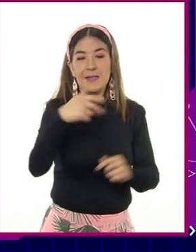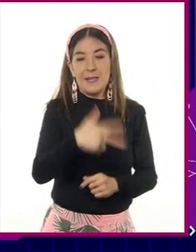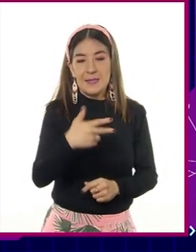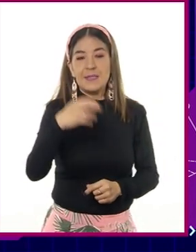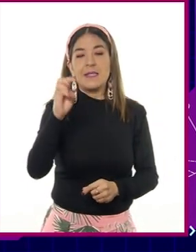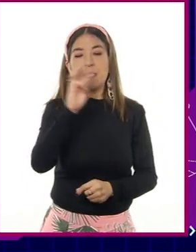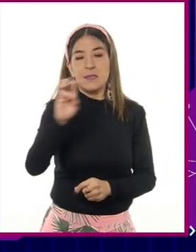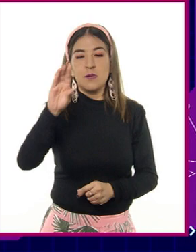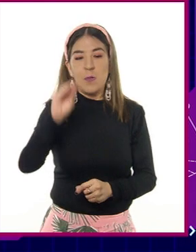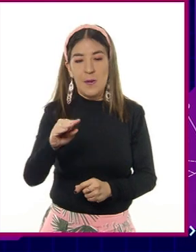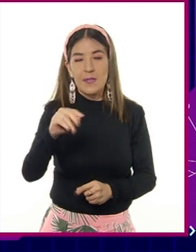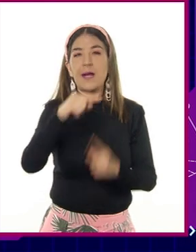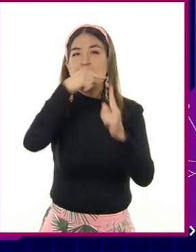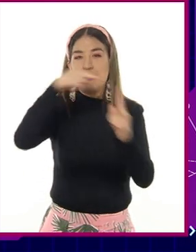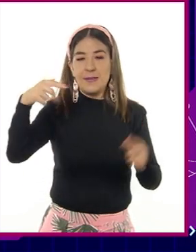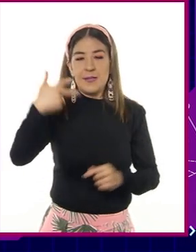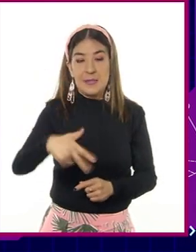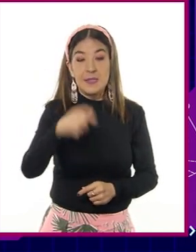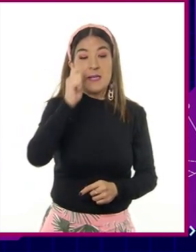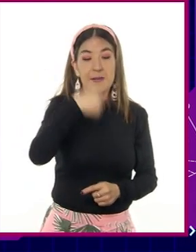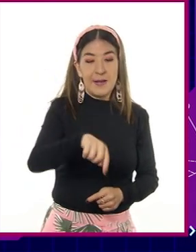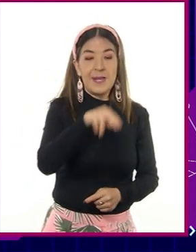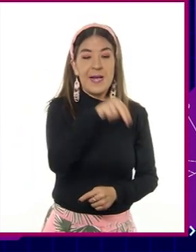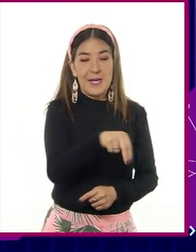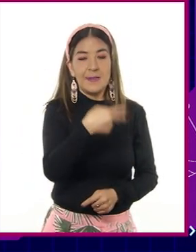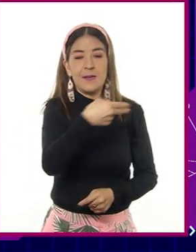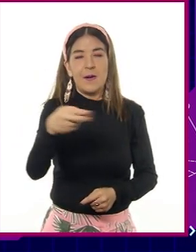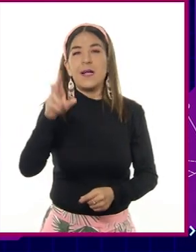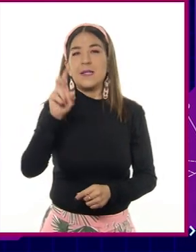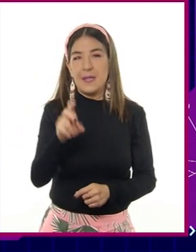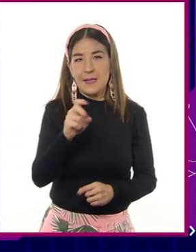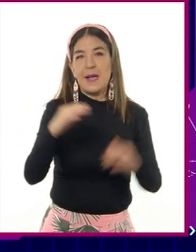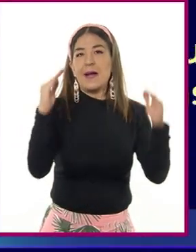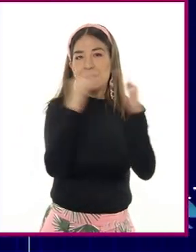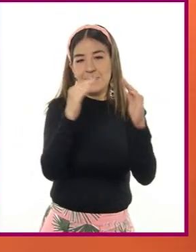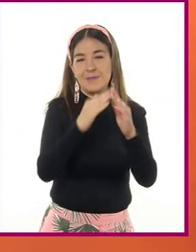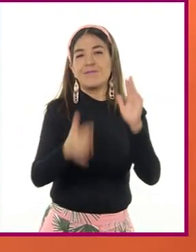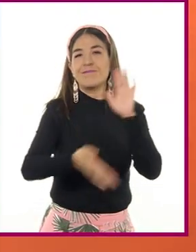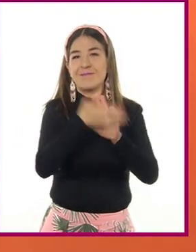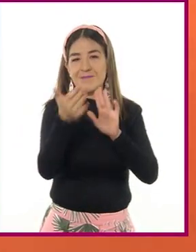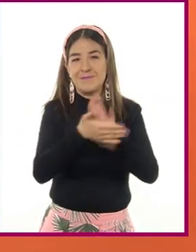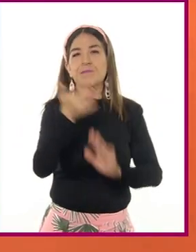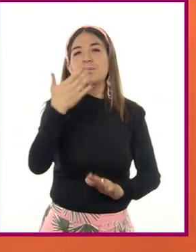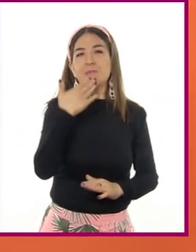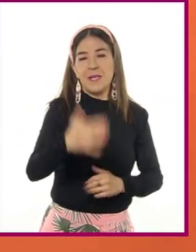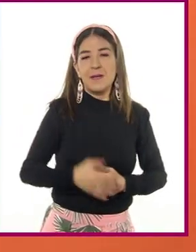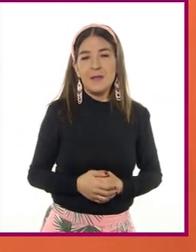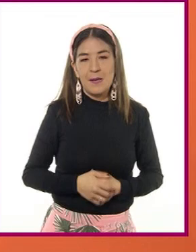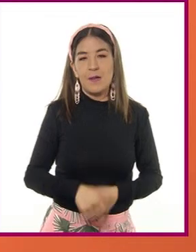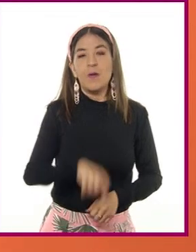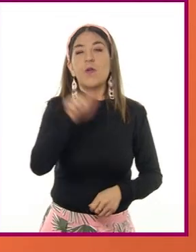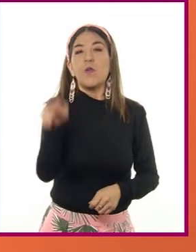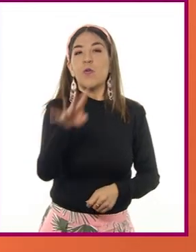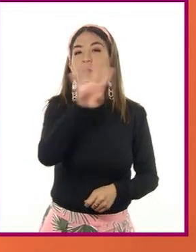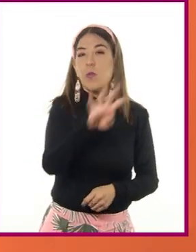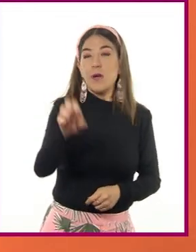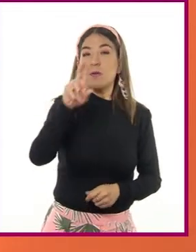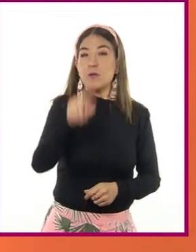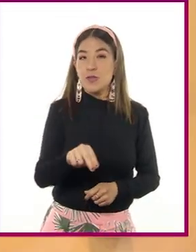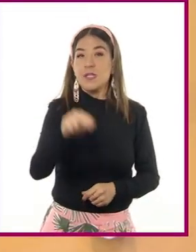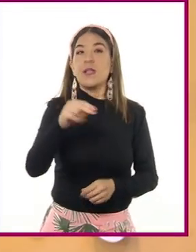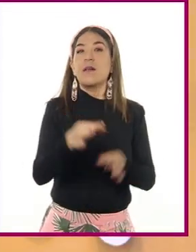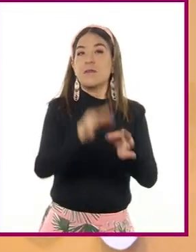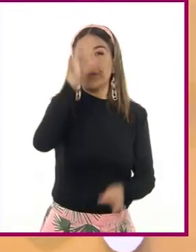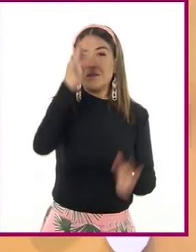30. Por lo tanto, se pueden construir 30 casas. Muy bien, Leslie. ¿Y qué me dices de 480